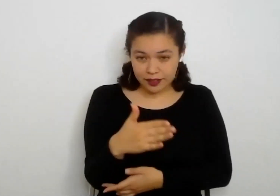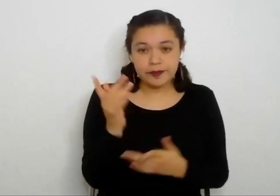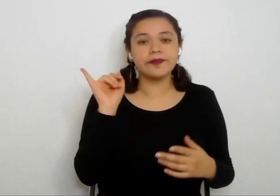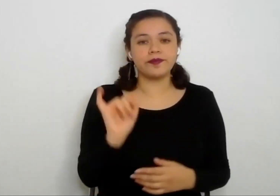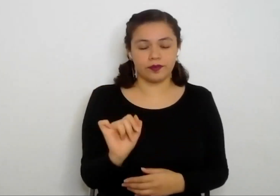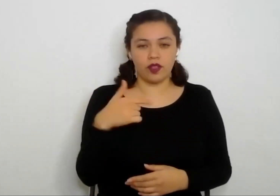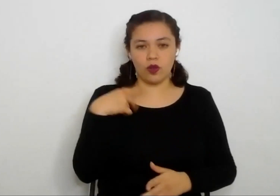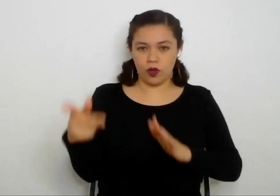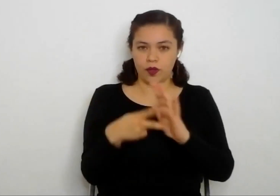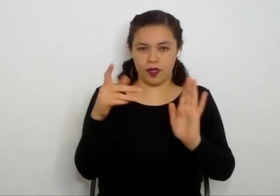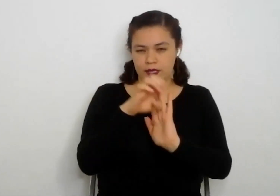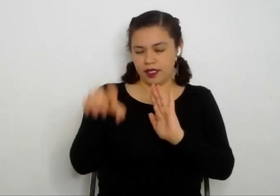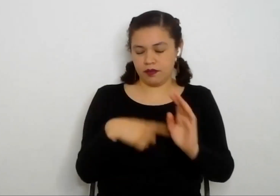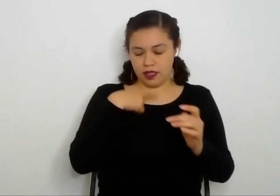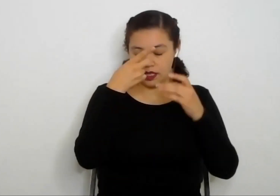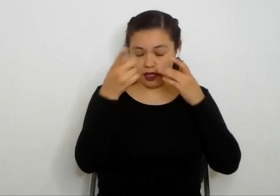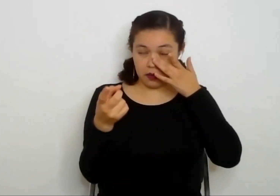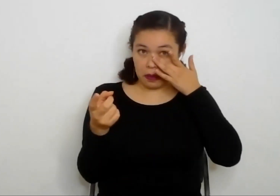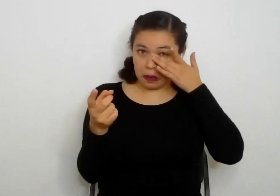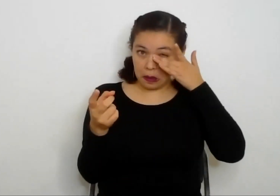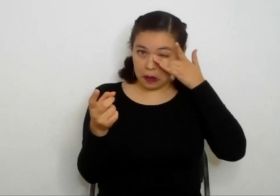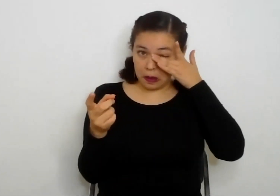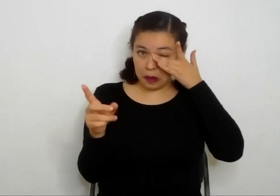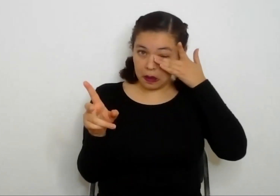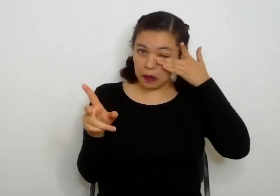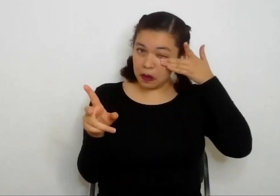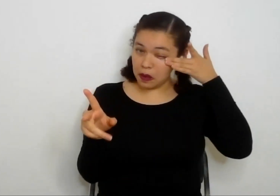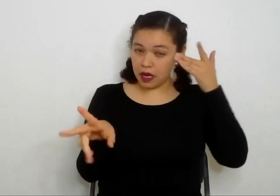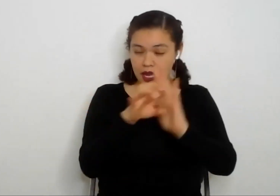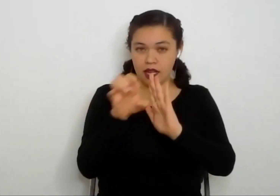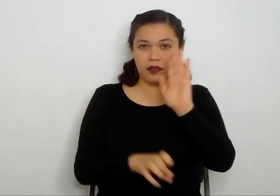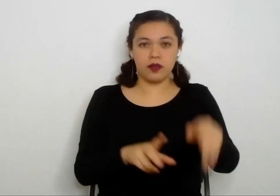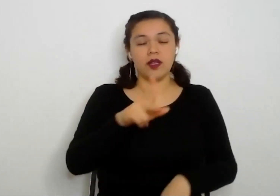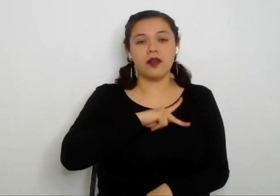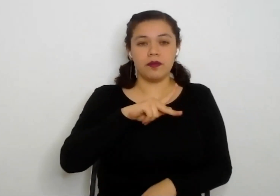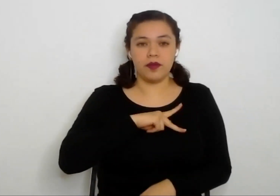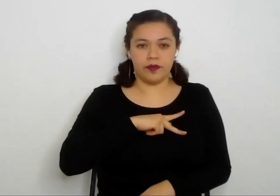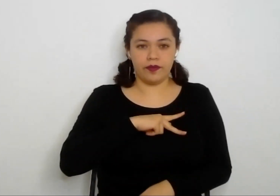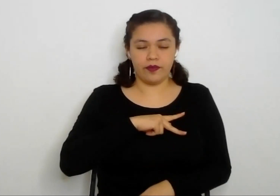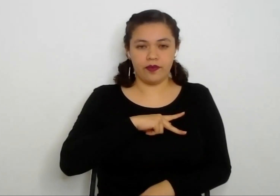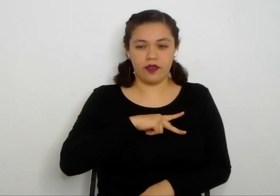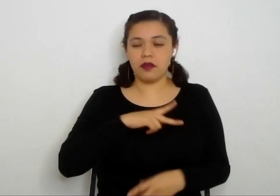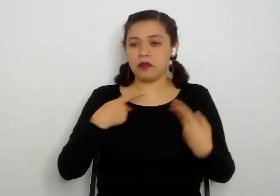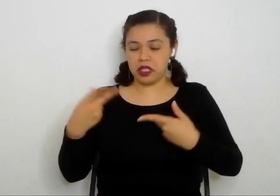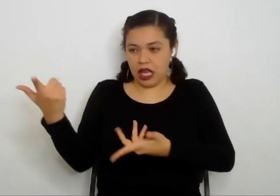Vuelvo a poner un ejemplo personal. Conmigo trabaja gente